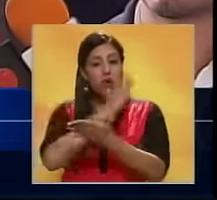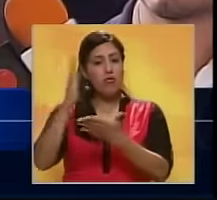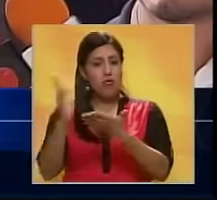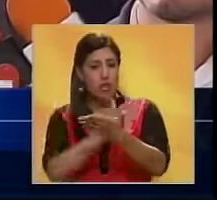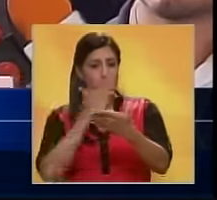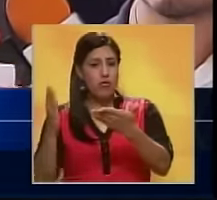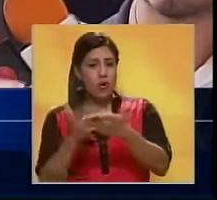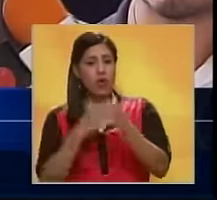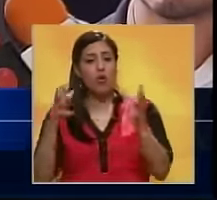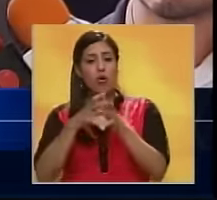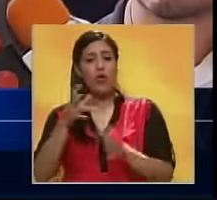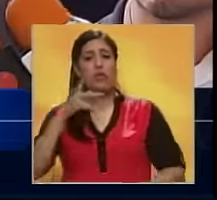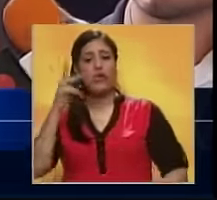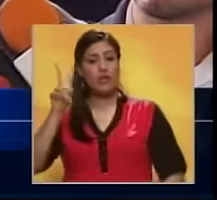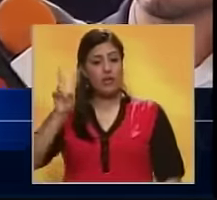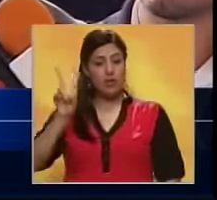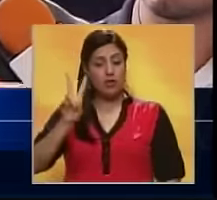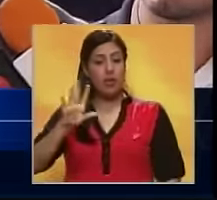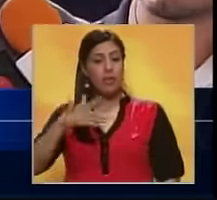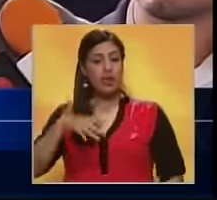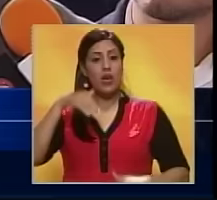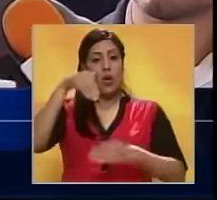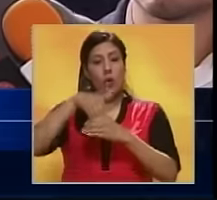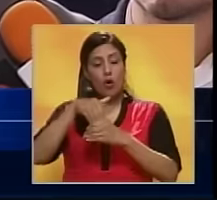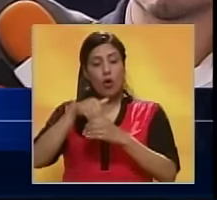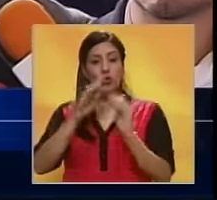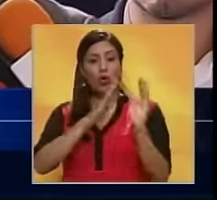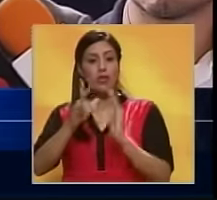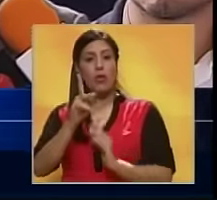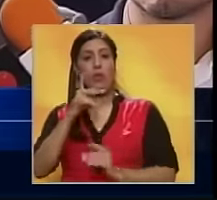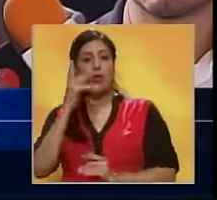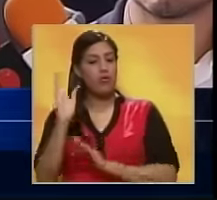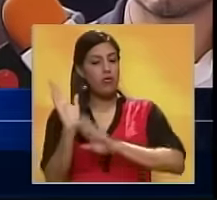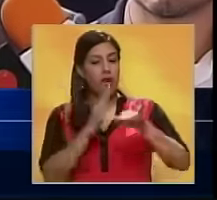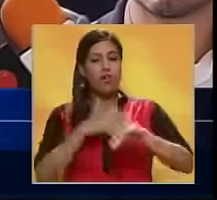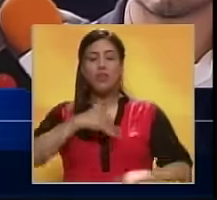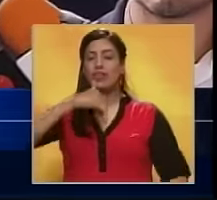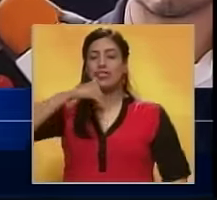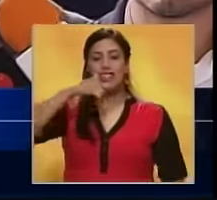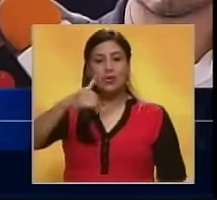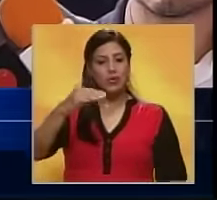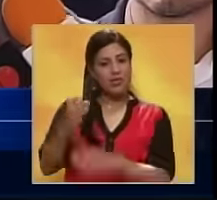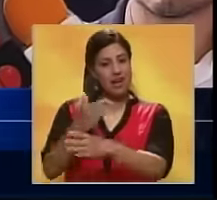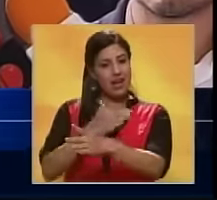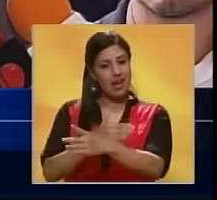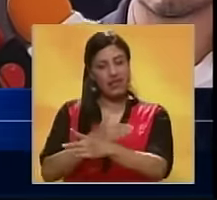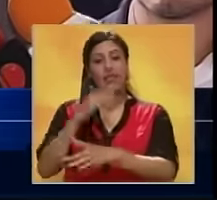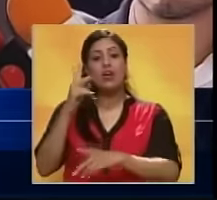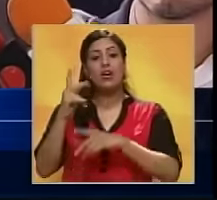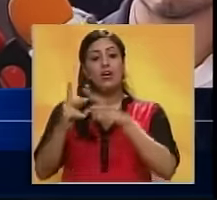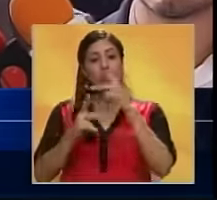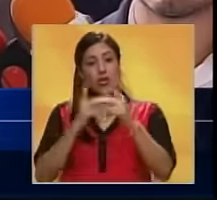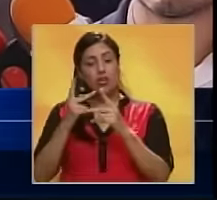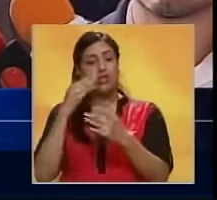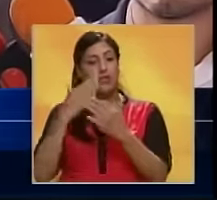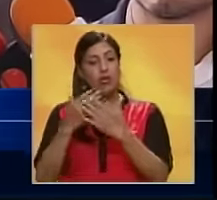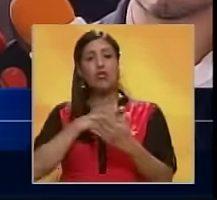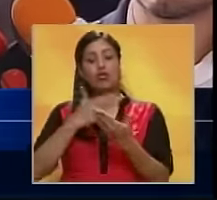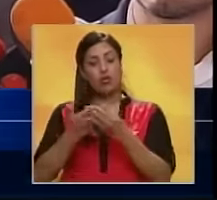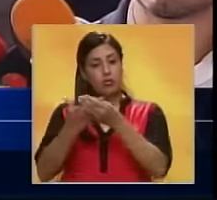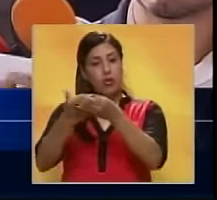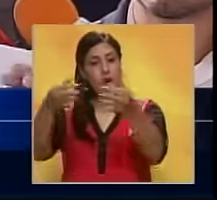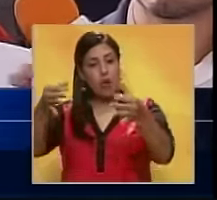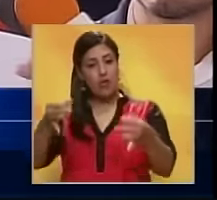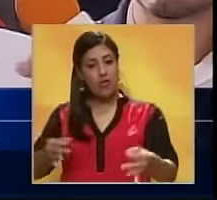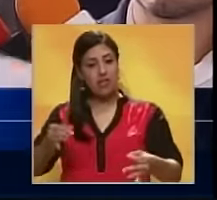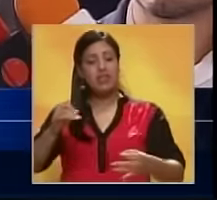todos los partidos políticos en Venezuela para tener elecciones sin organizaciones políticas. Lo denunciamos previo al proceso de renovación y hoy lo consignamos